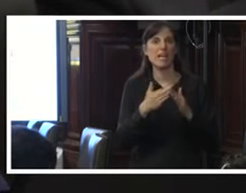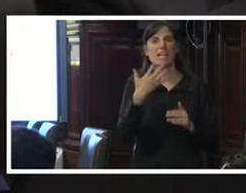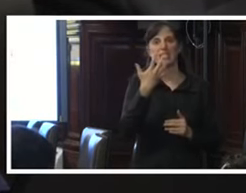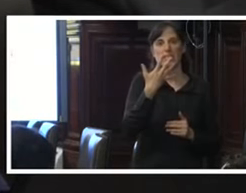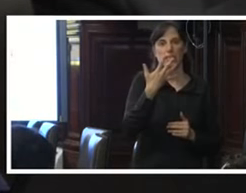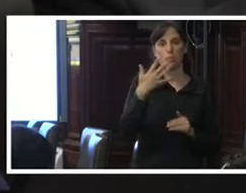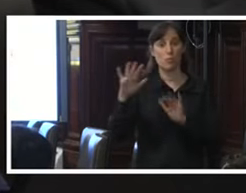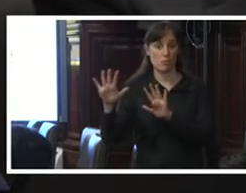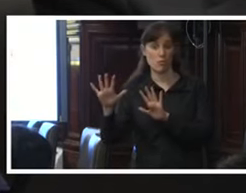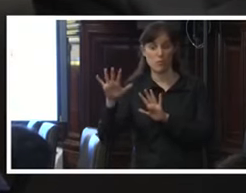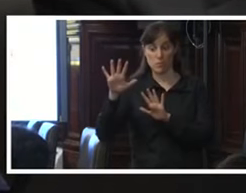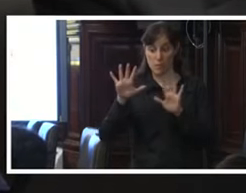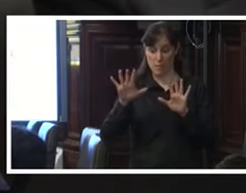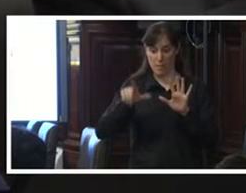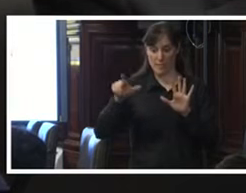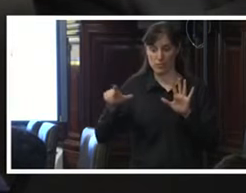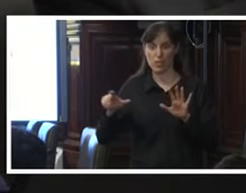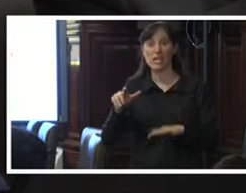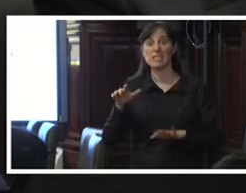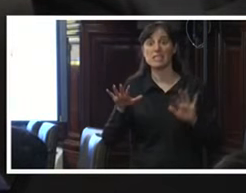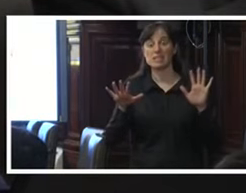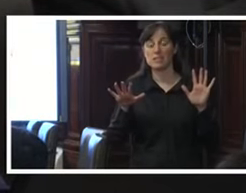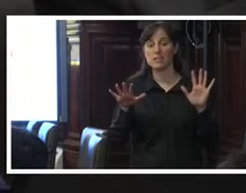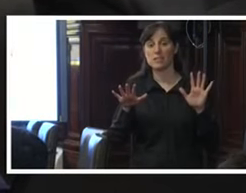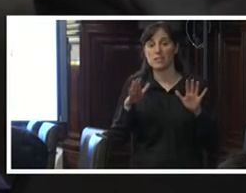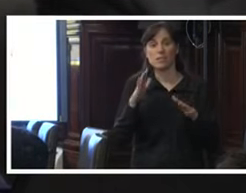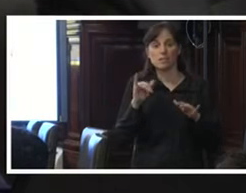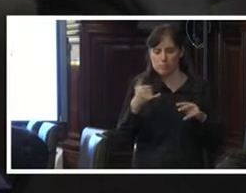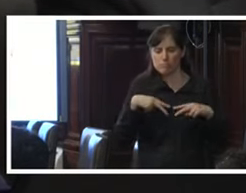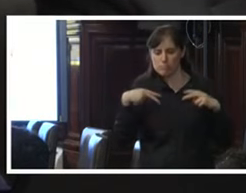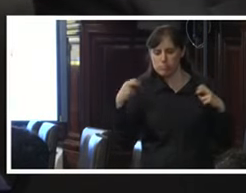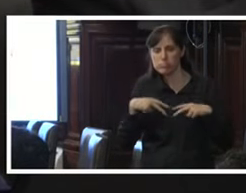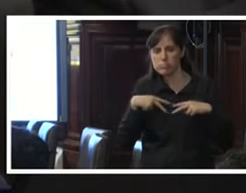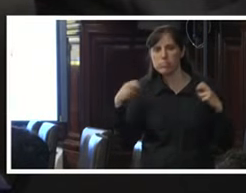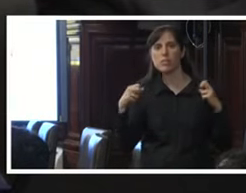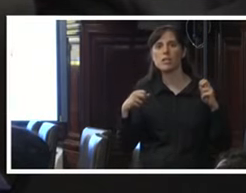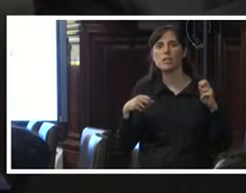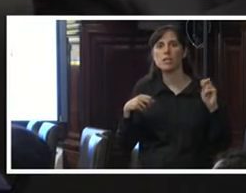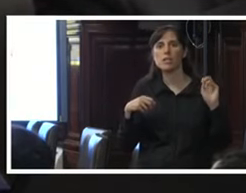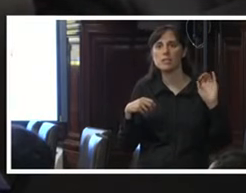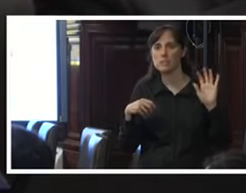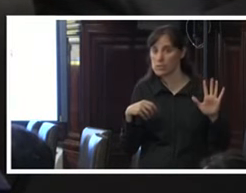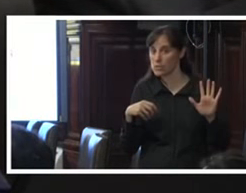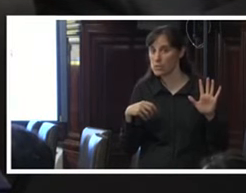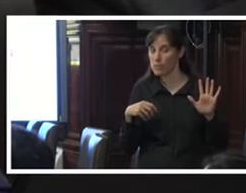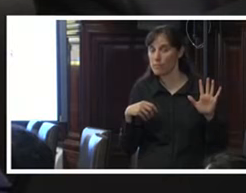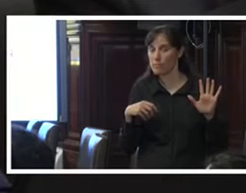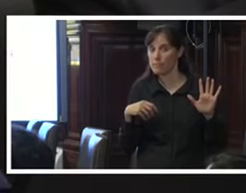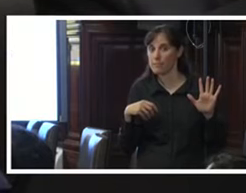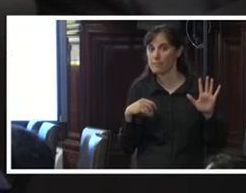personas que participaron en el estudio conociendo las necesidades y vivencias de las personas adultas mayores y